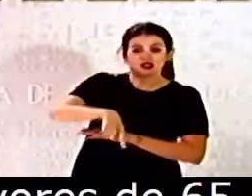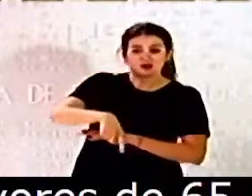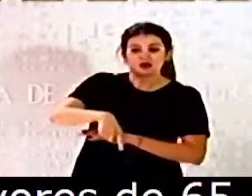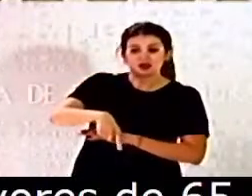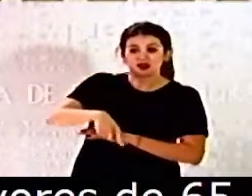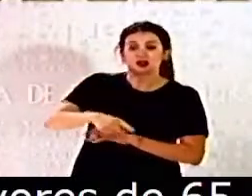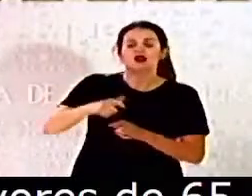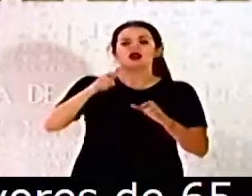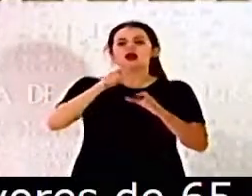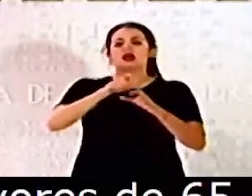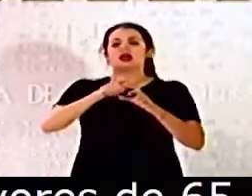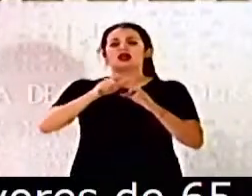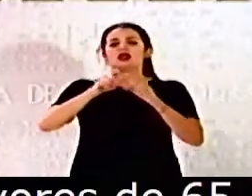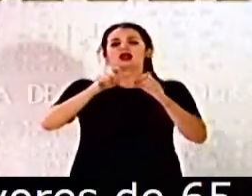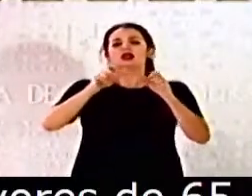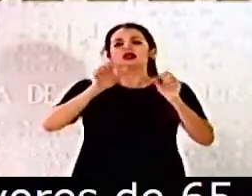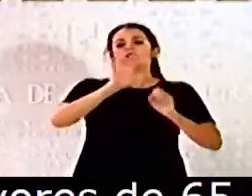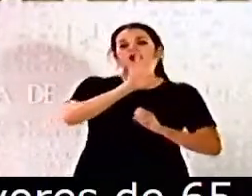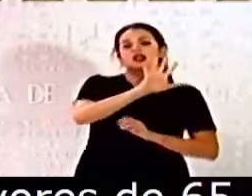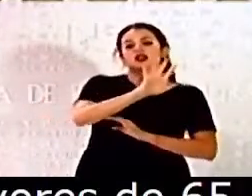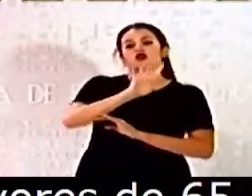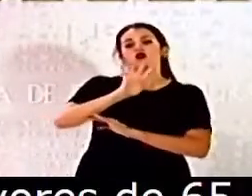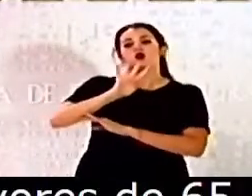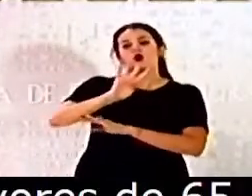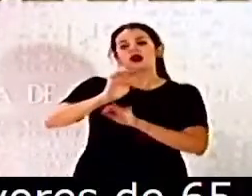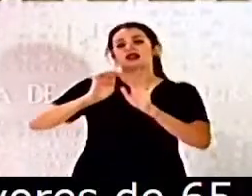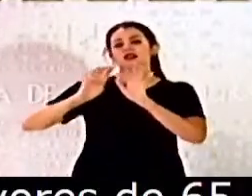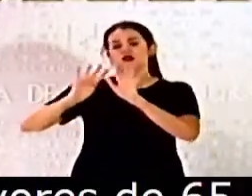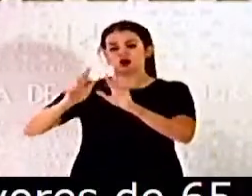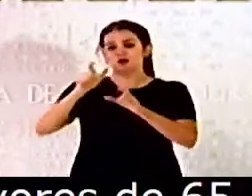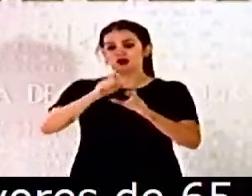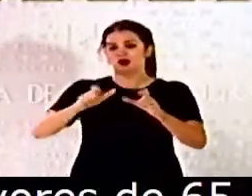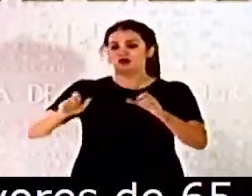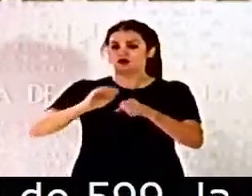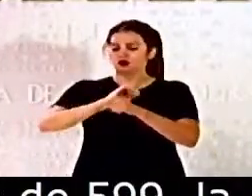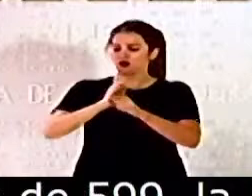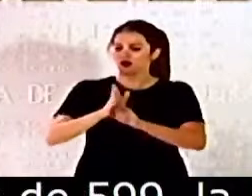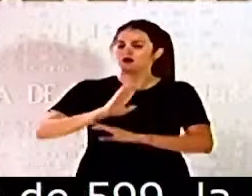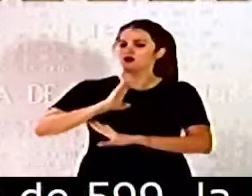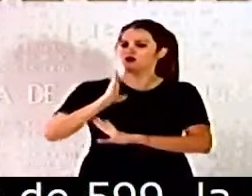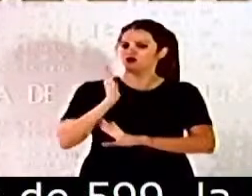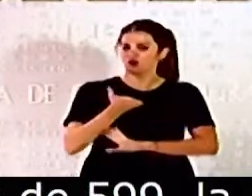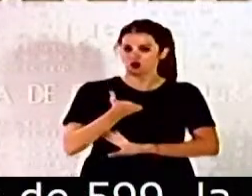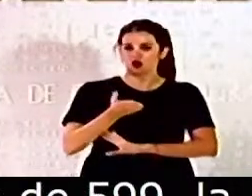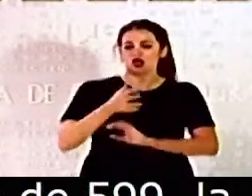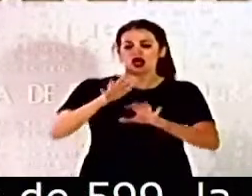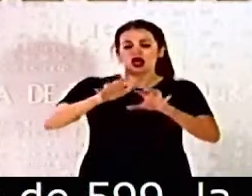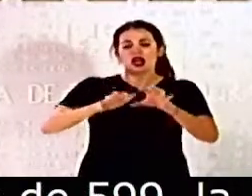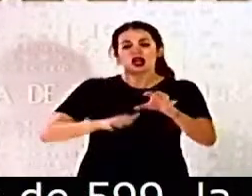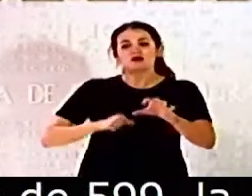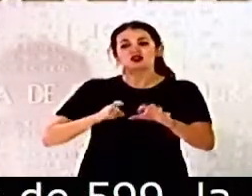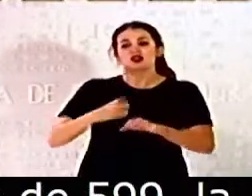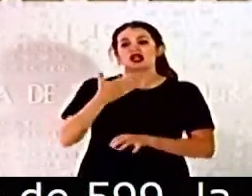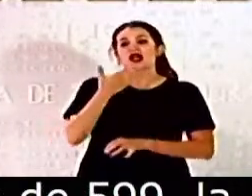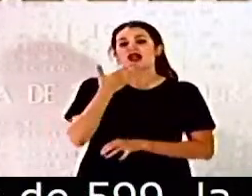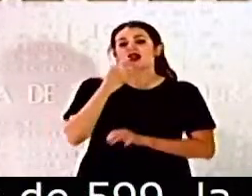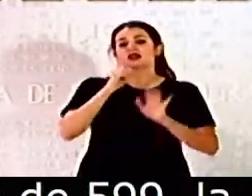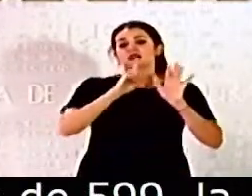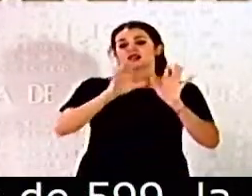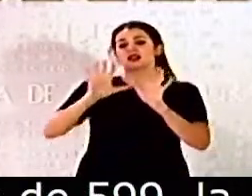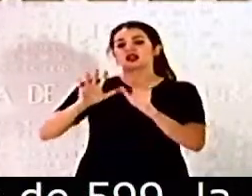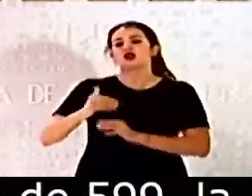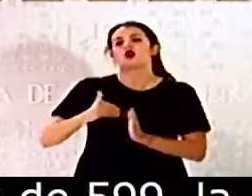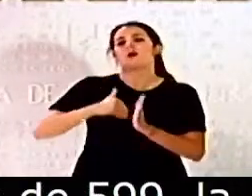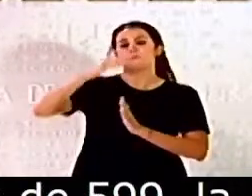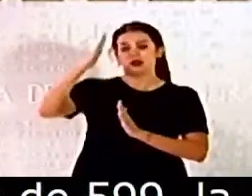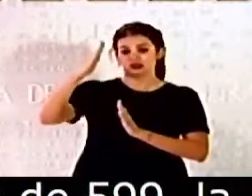de 599. La mayoría de las personas infectadas en Losar de la Vera tiene 65 o más años.